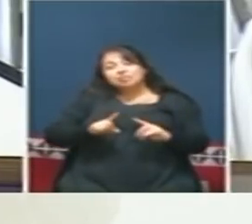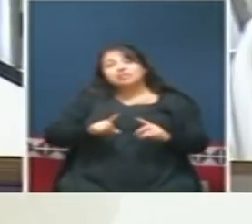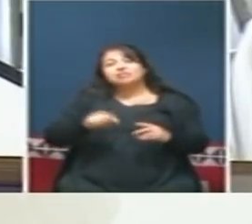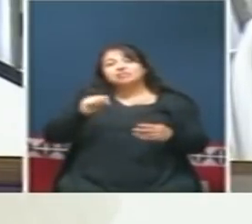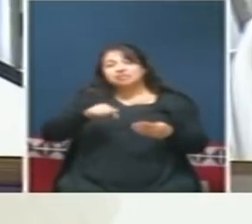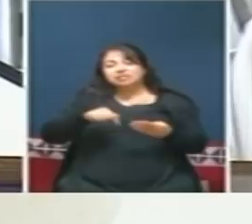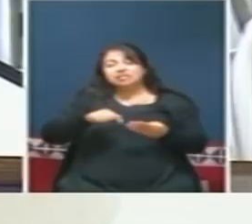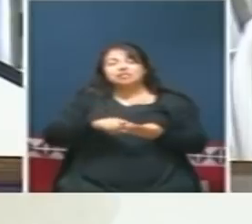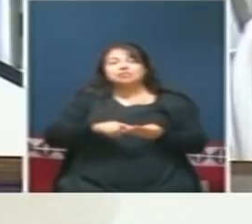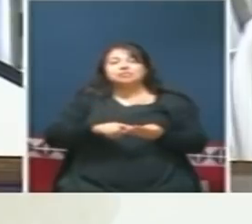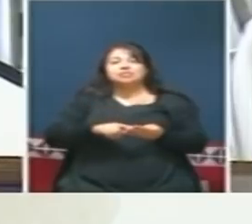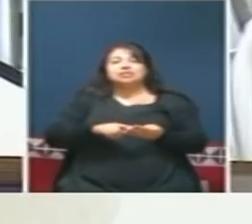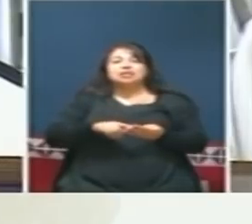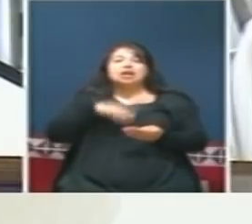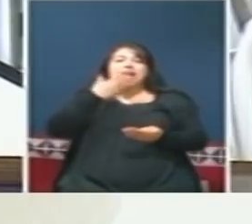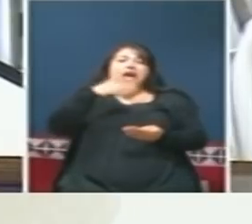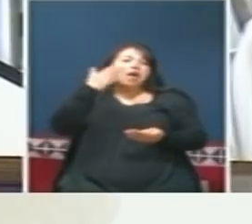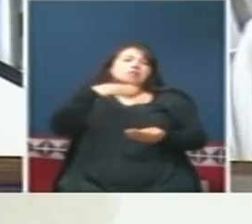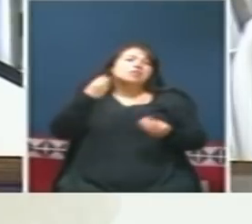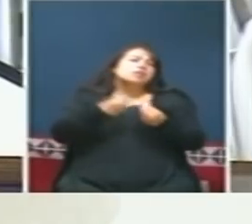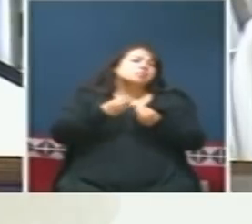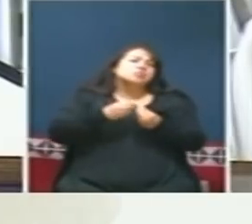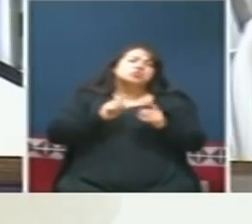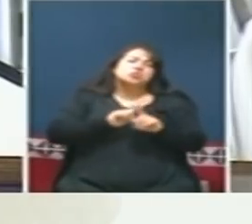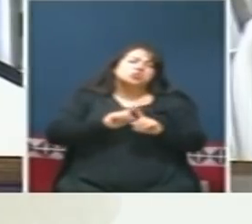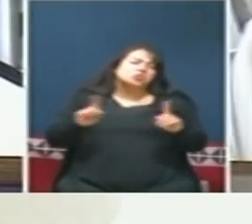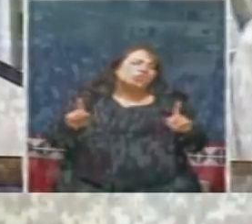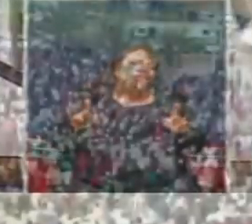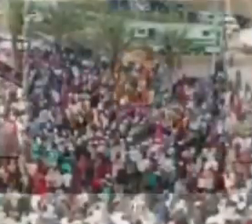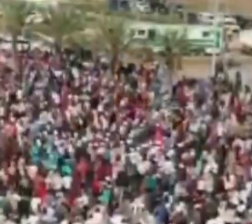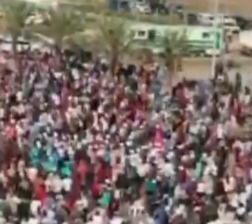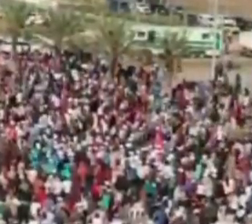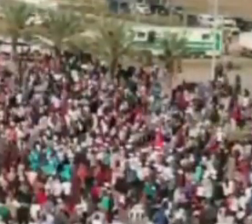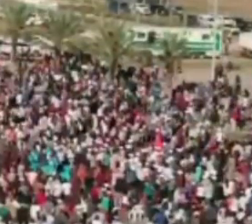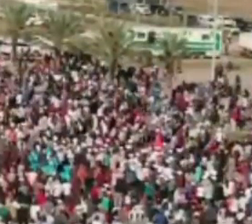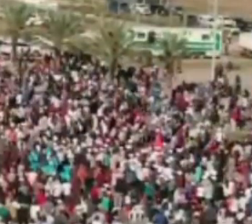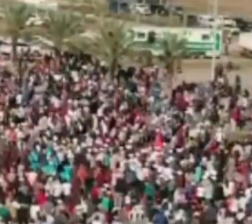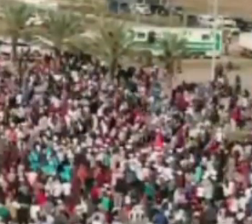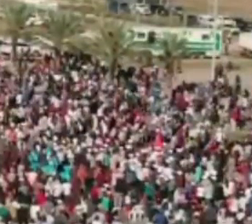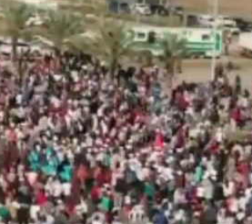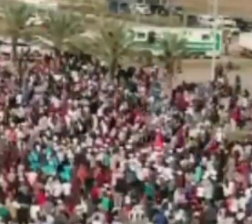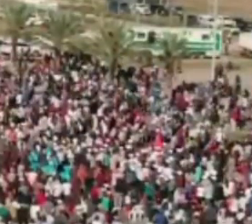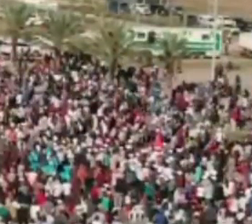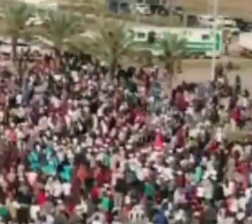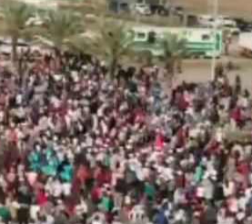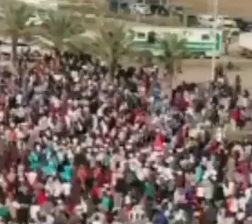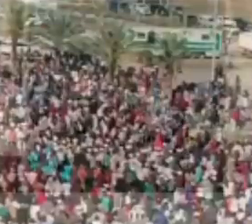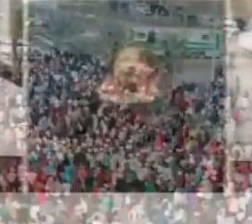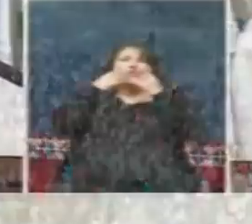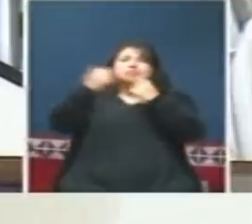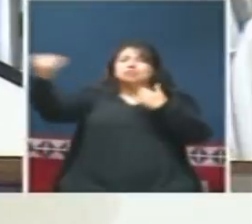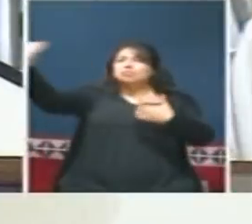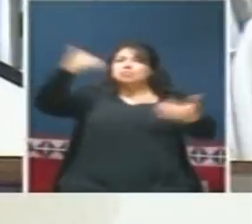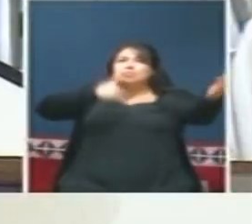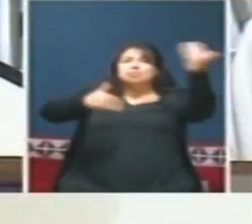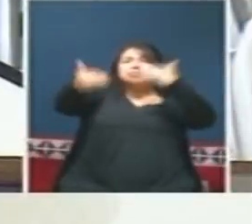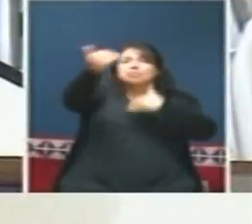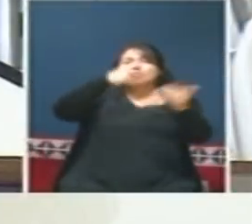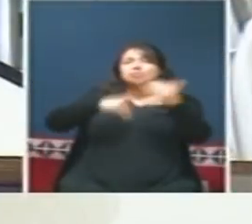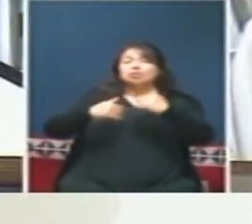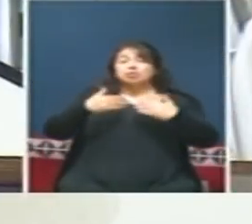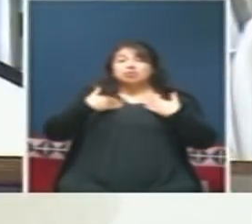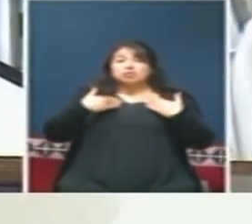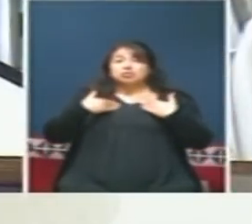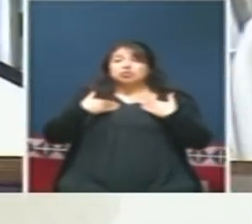importunar demasiado la paciencia. Sé que vinimos muchos de muchos lugares y de muy lejos. Yo tuve el privilegio